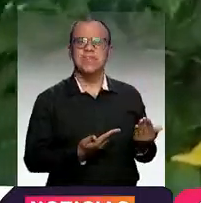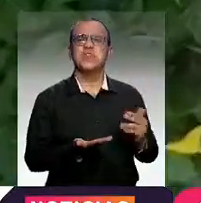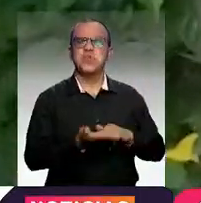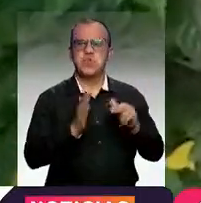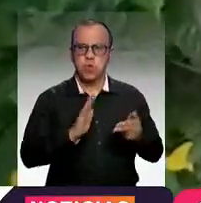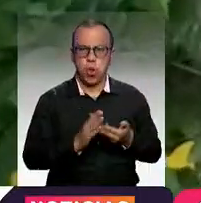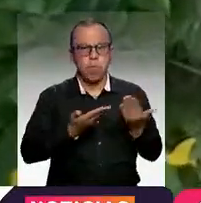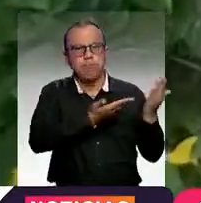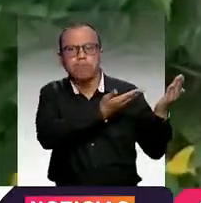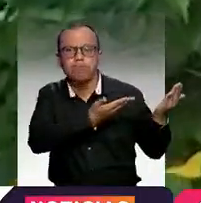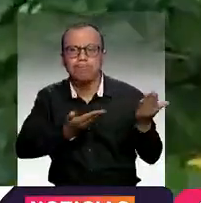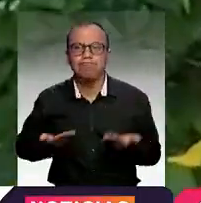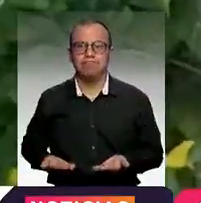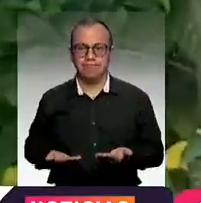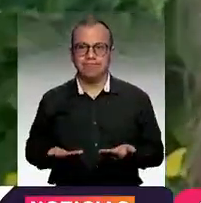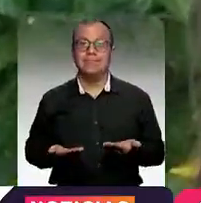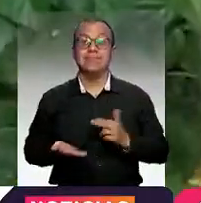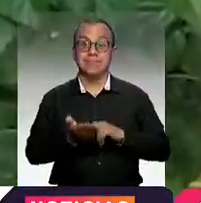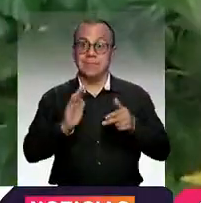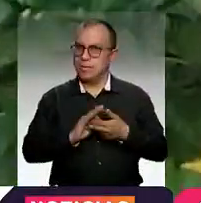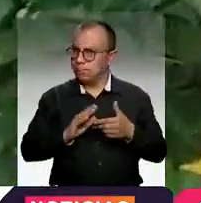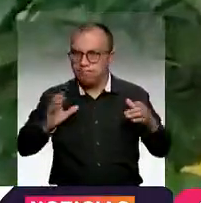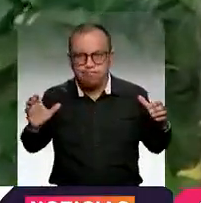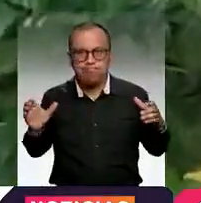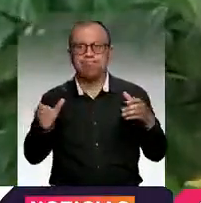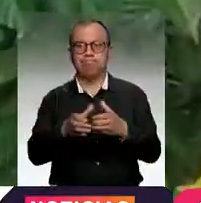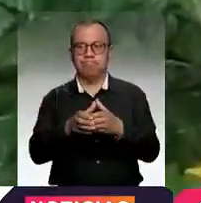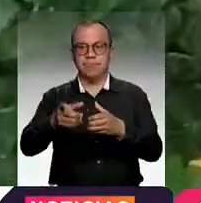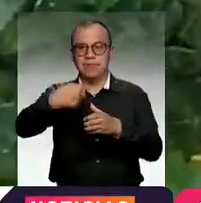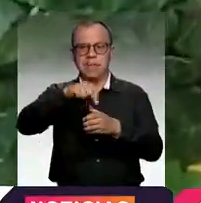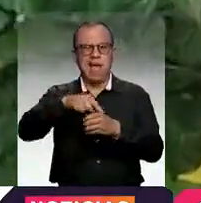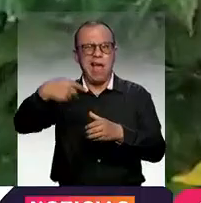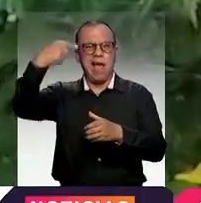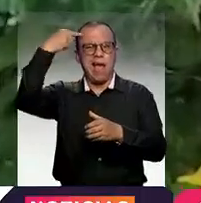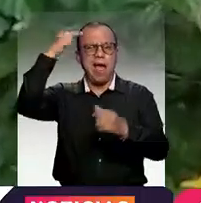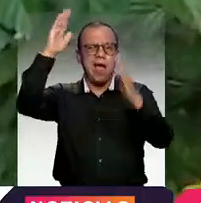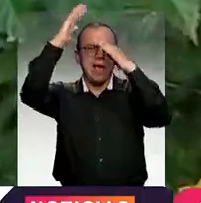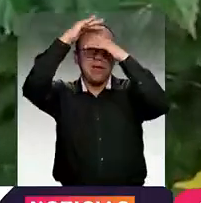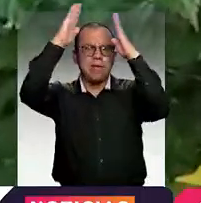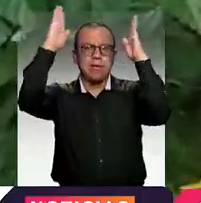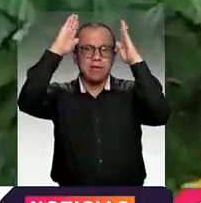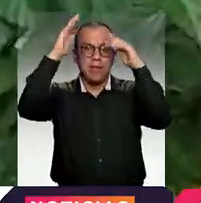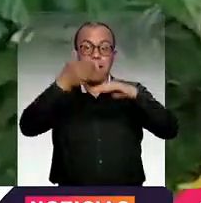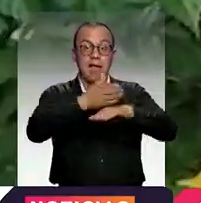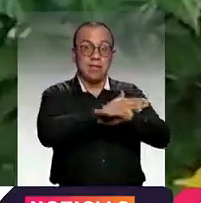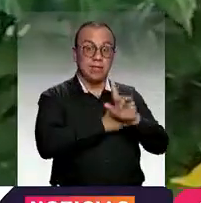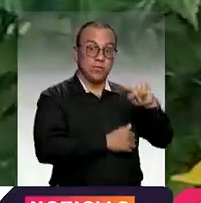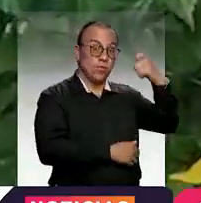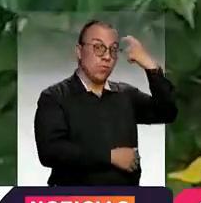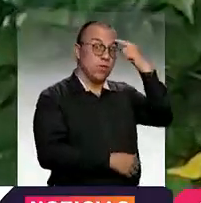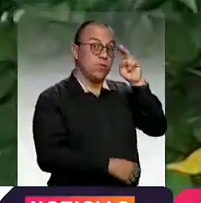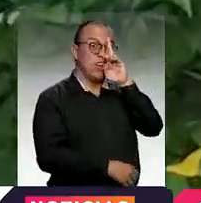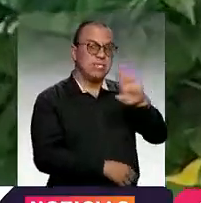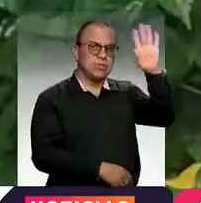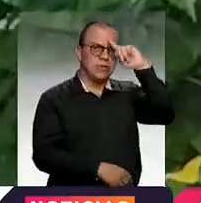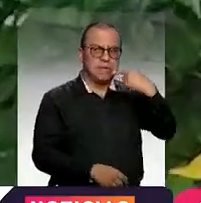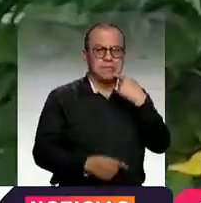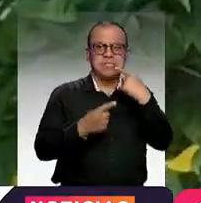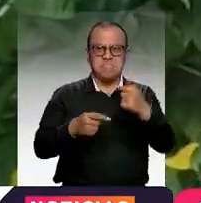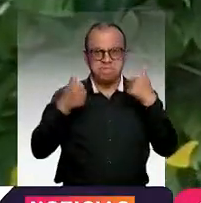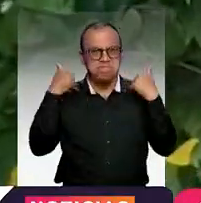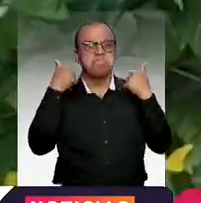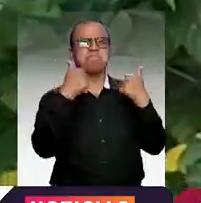de hospitalidad y rodear a la Minga de esa estigmatización a la que la quiso someter el gobierno nacional. Bien por